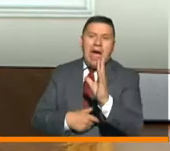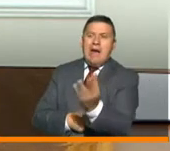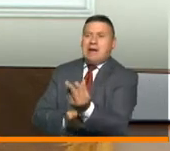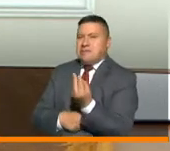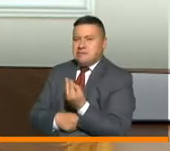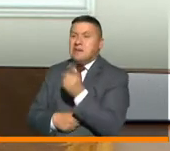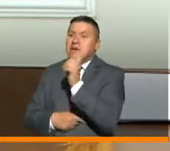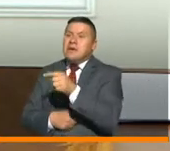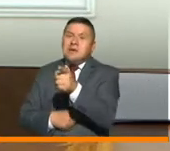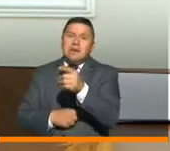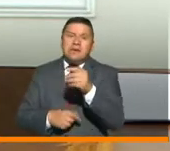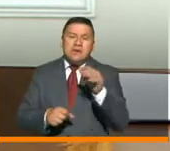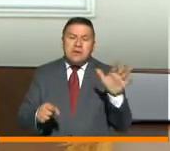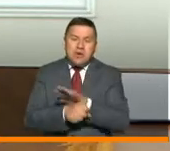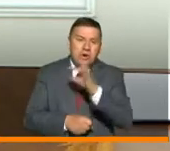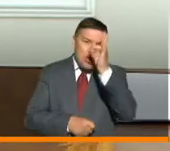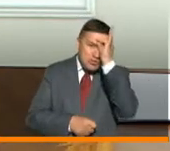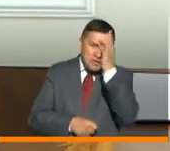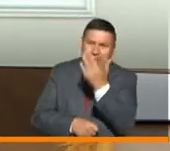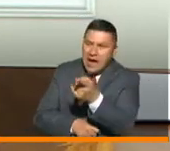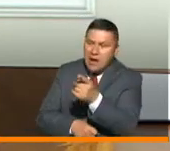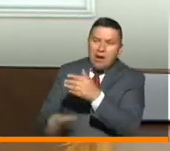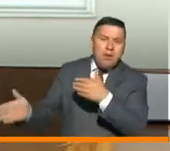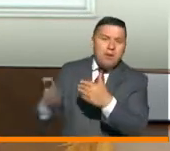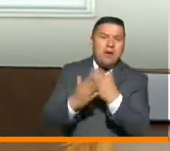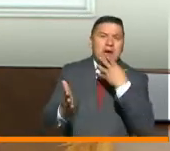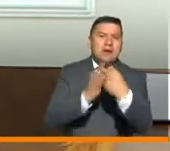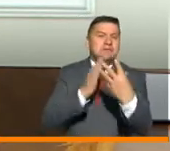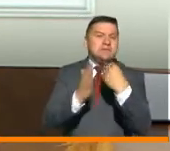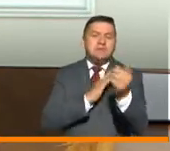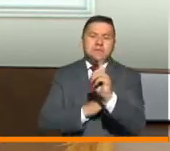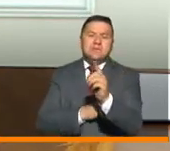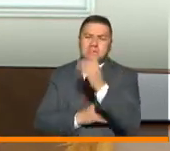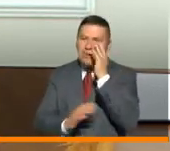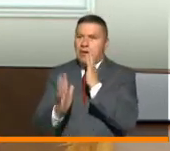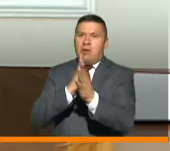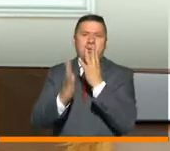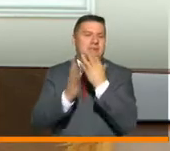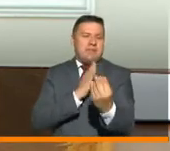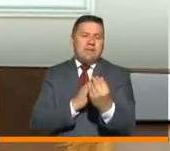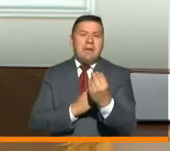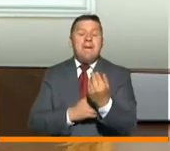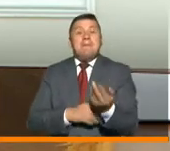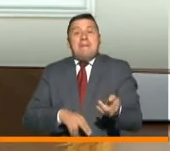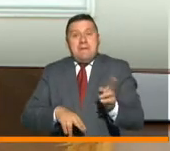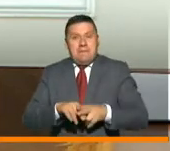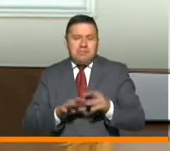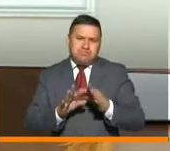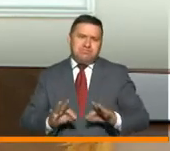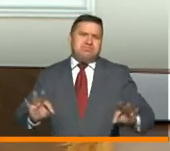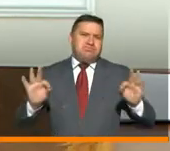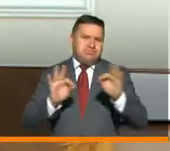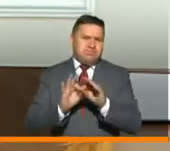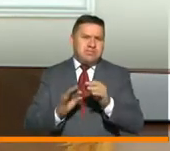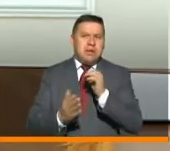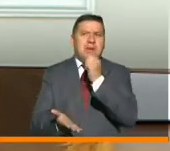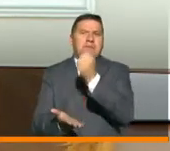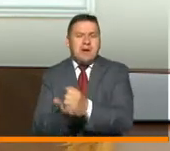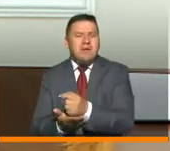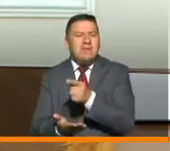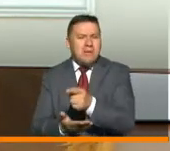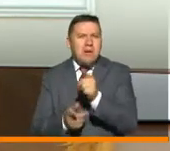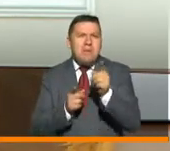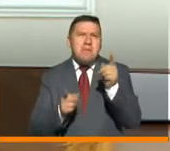intensivo y donde hay restricciones a la movilidad, pero hay un balance también de aumento en esta herramienta tan importante que se está imponiendo